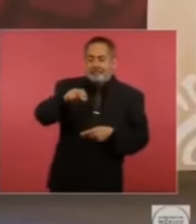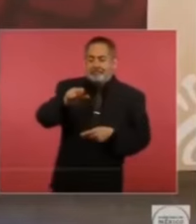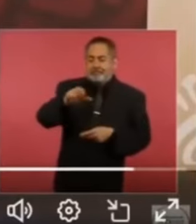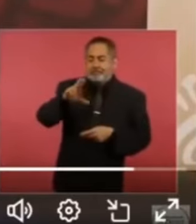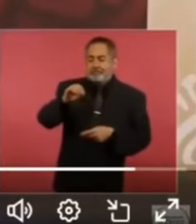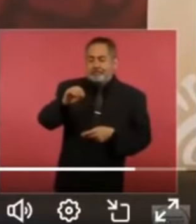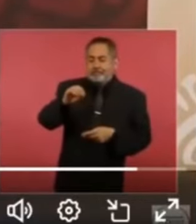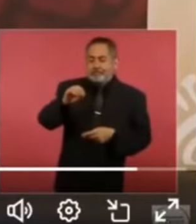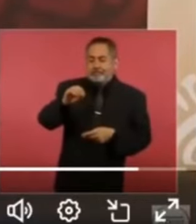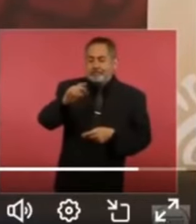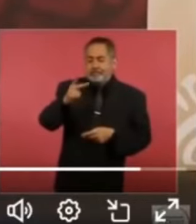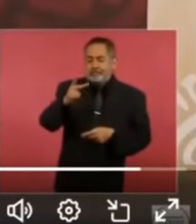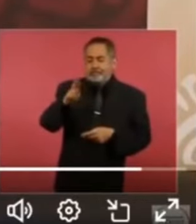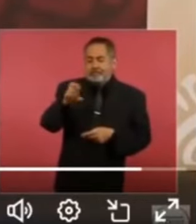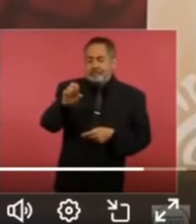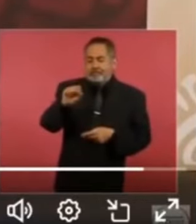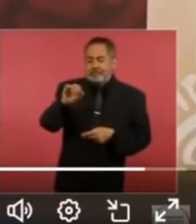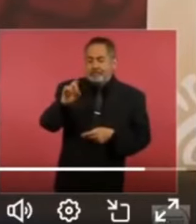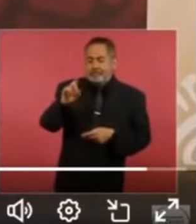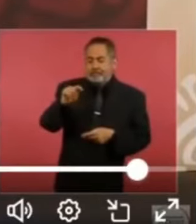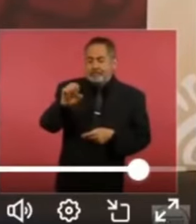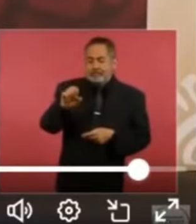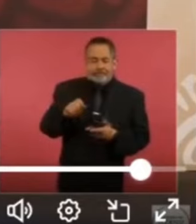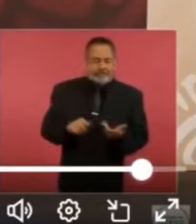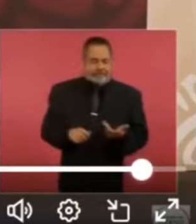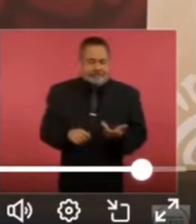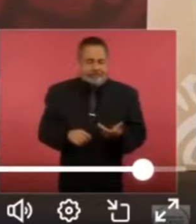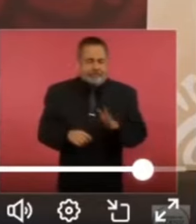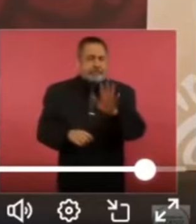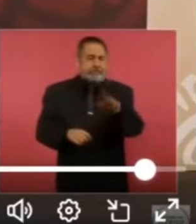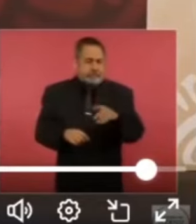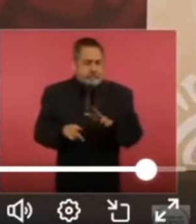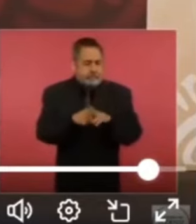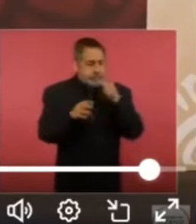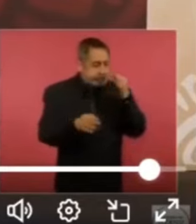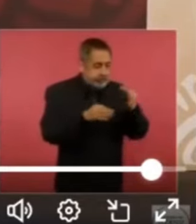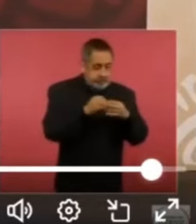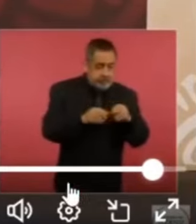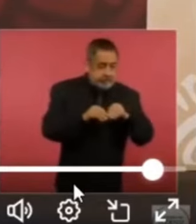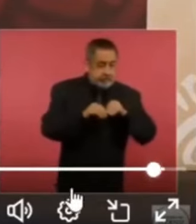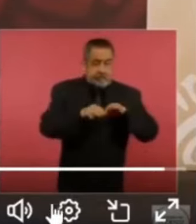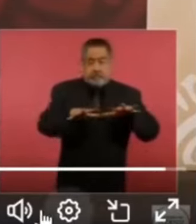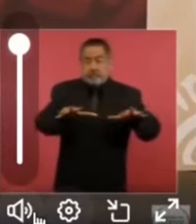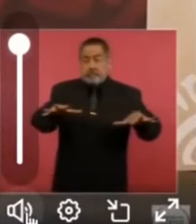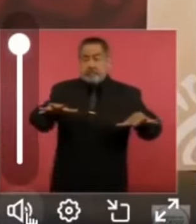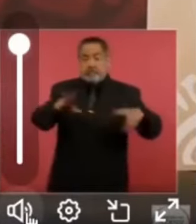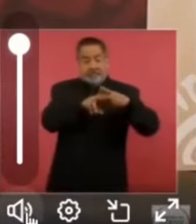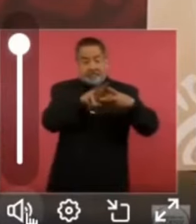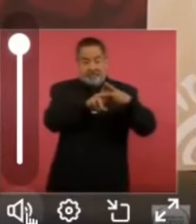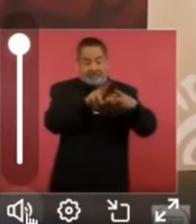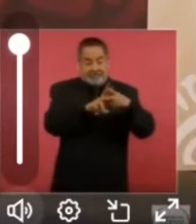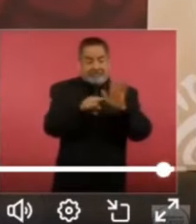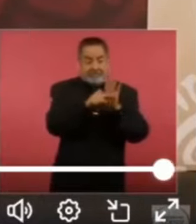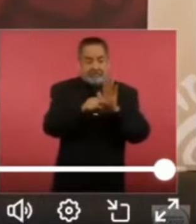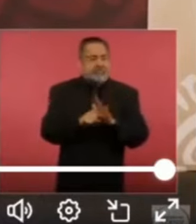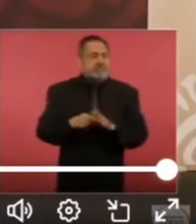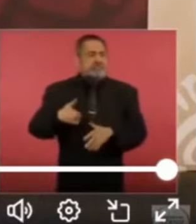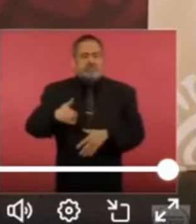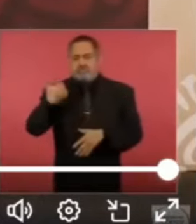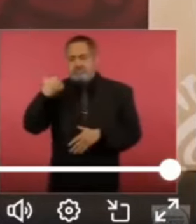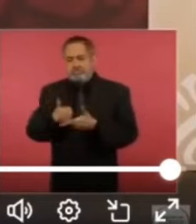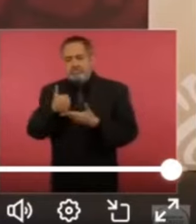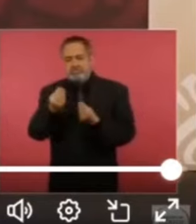sí Y sí nos ha ayudado esa campaña pero no es